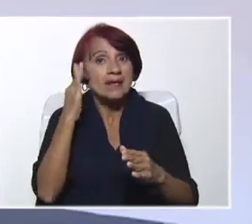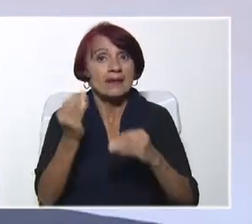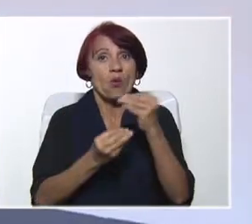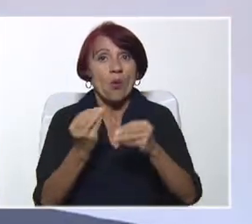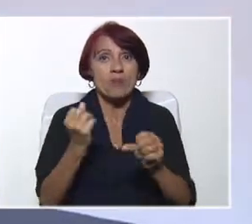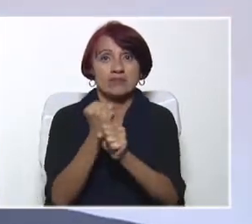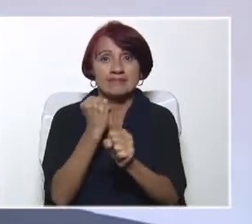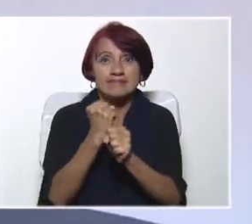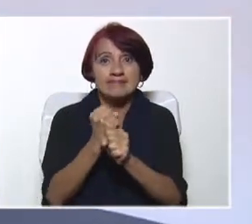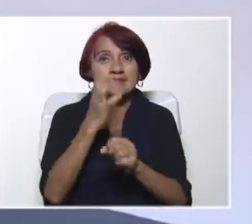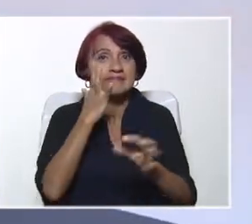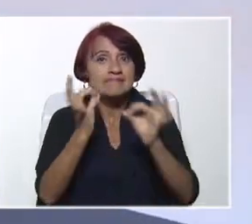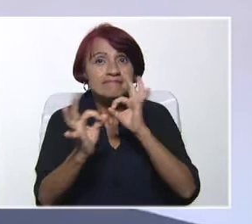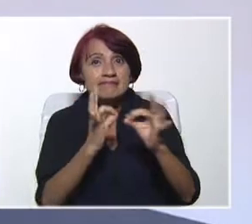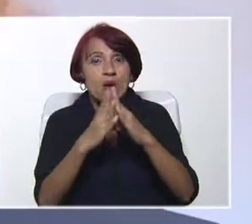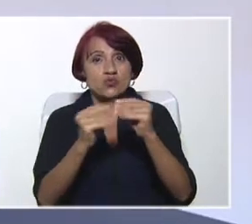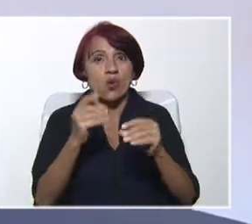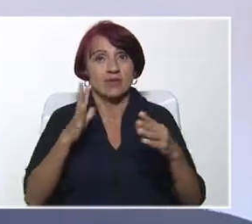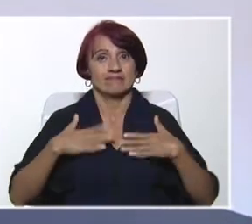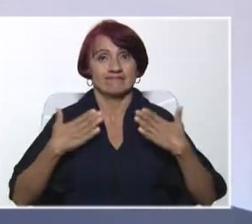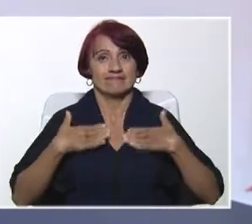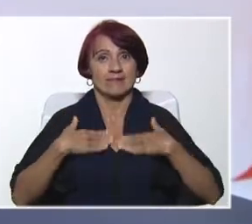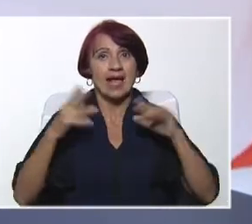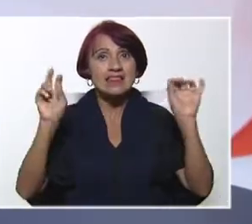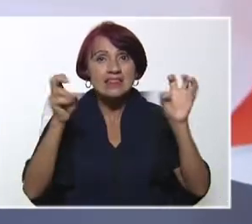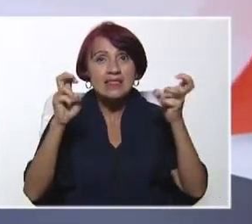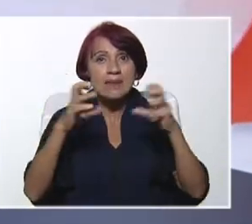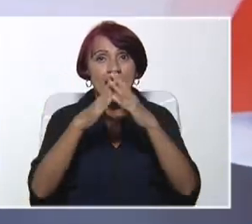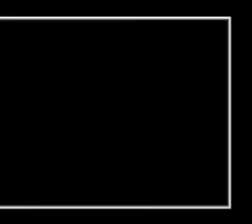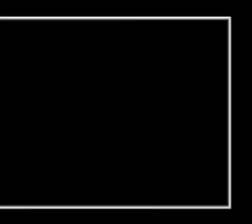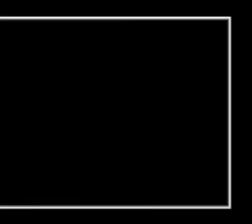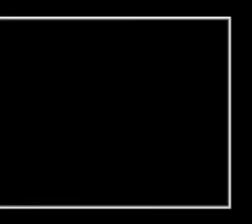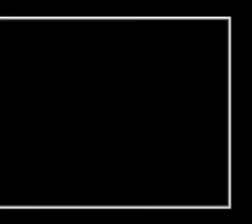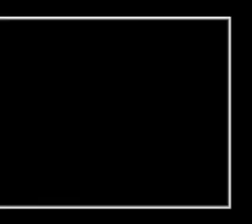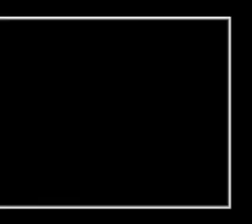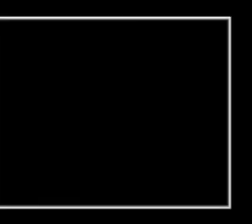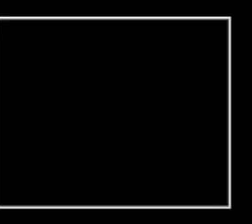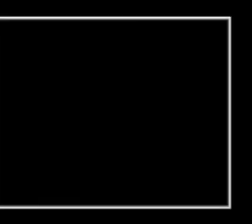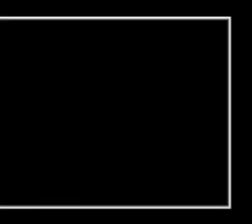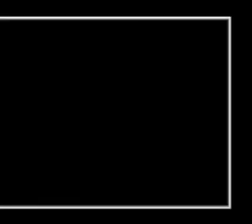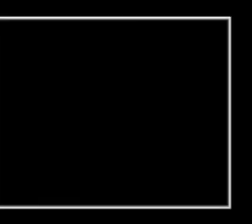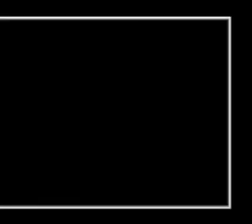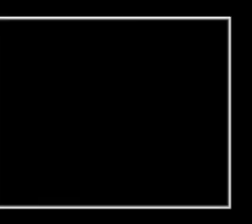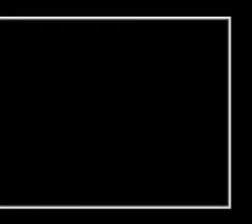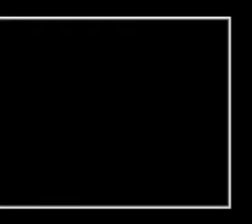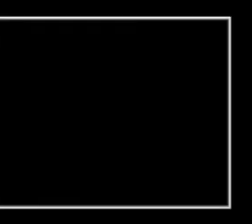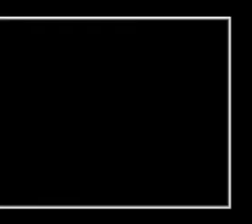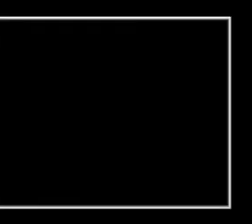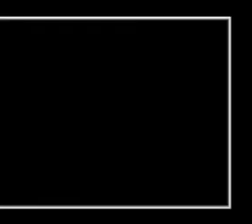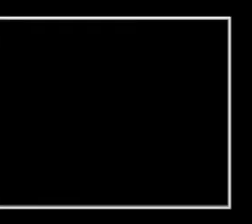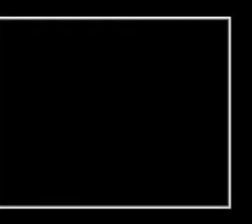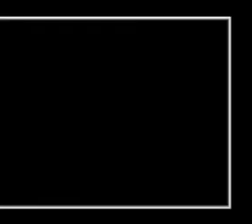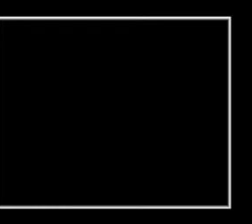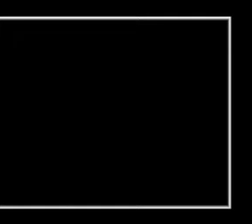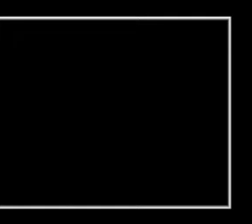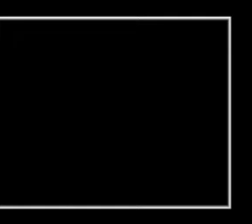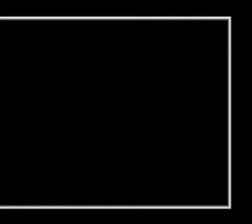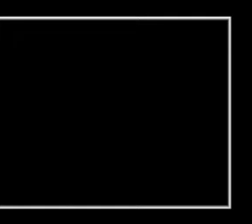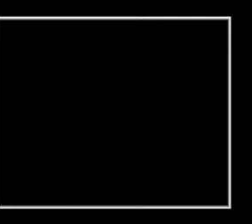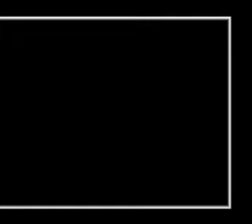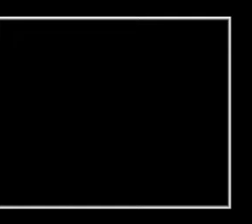pertinentes para que disfrutemos todos los contenidos que hemos aguardado tanto tiempo.